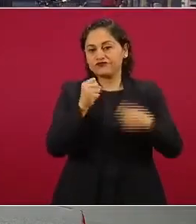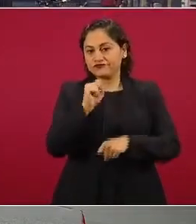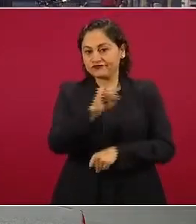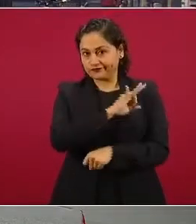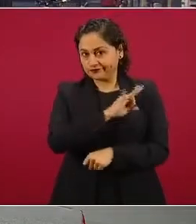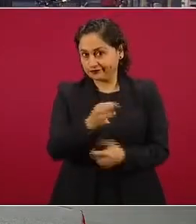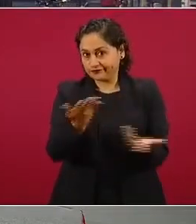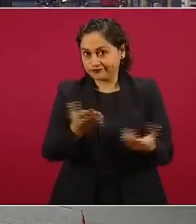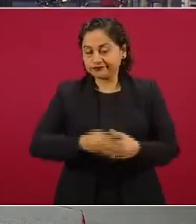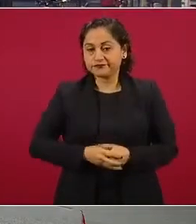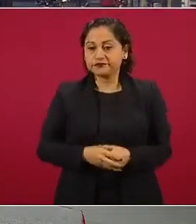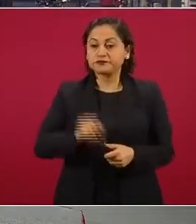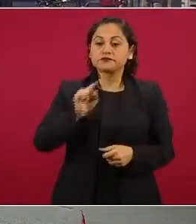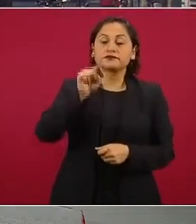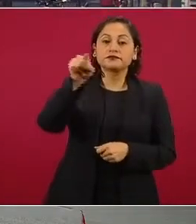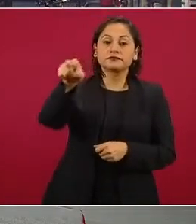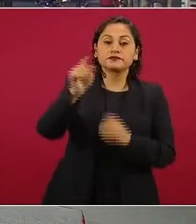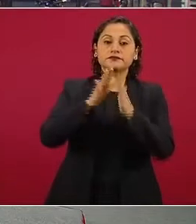Sí.